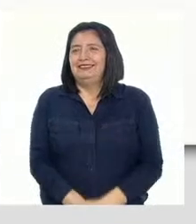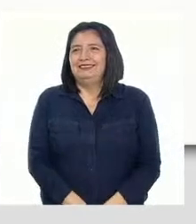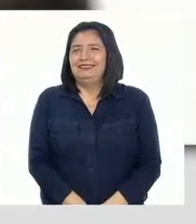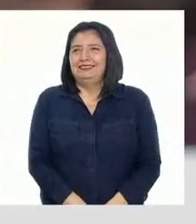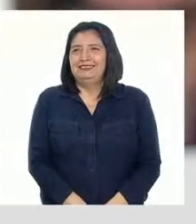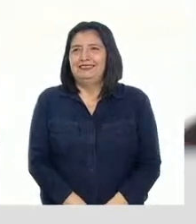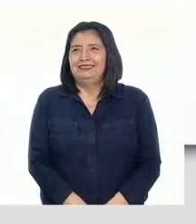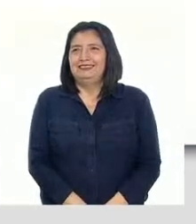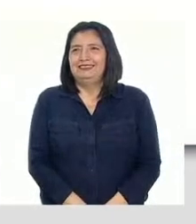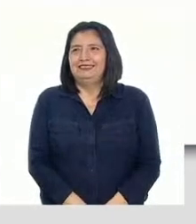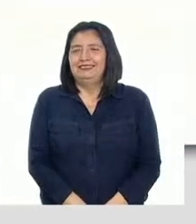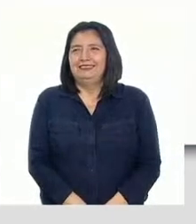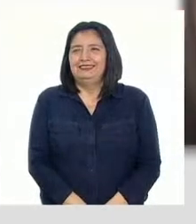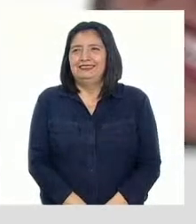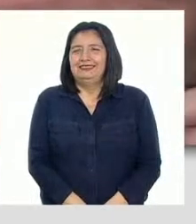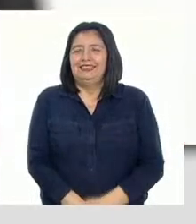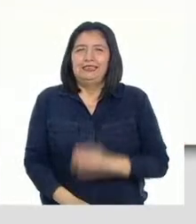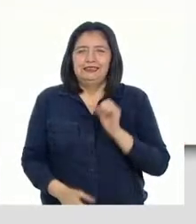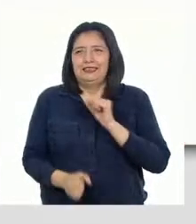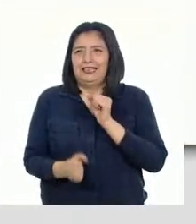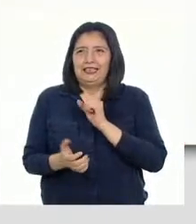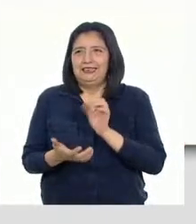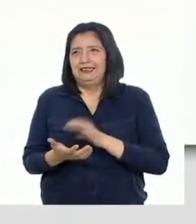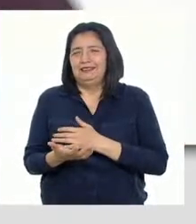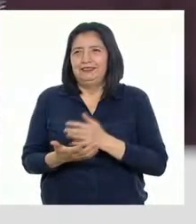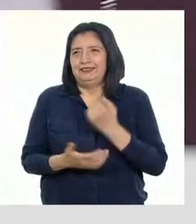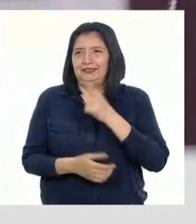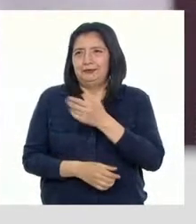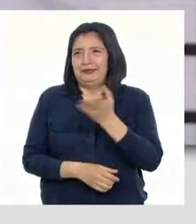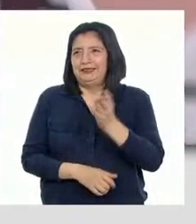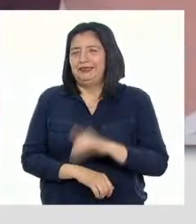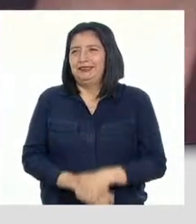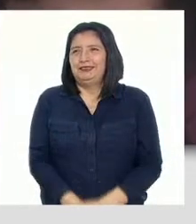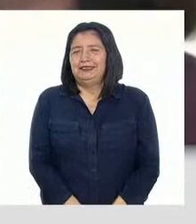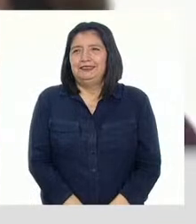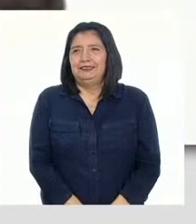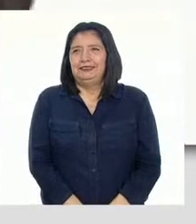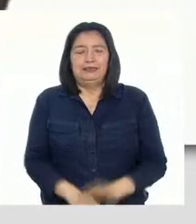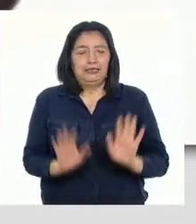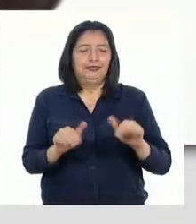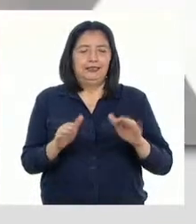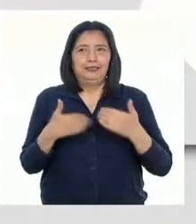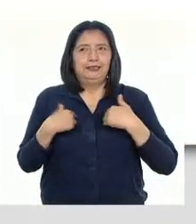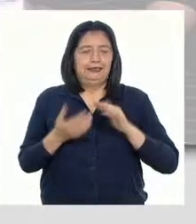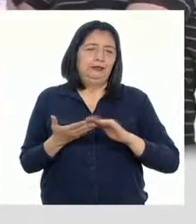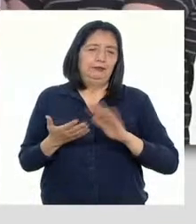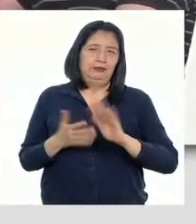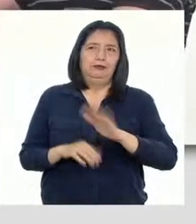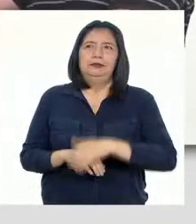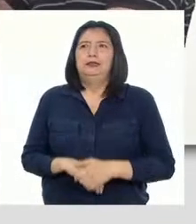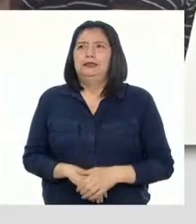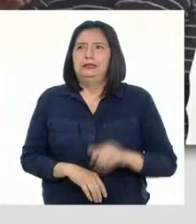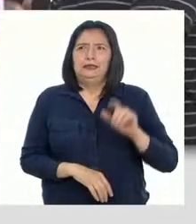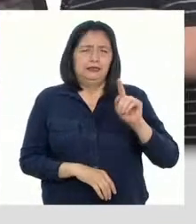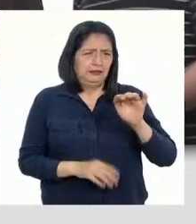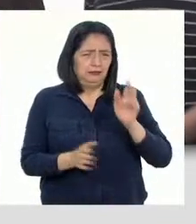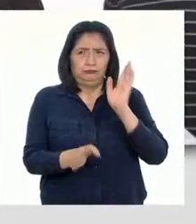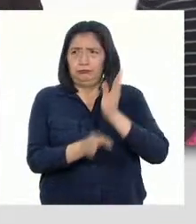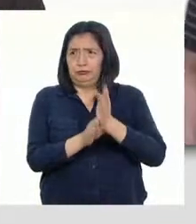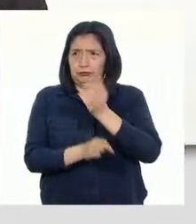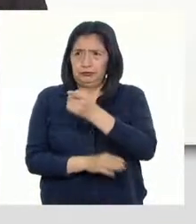but a better place for you and for me. And the world. Ya, perdón. Tito, fue